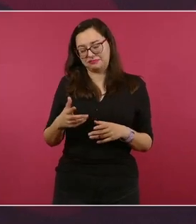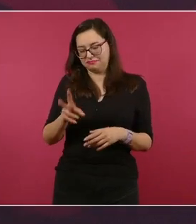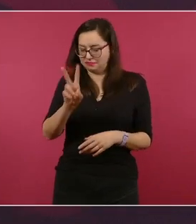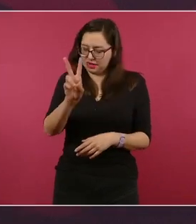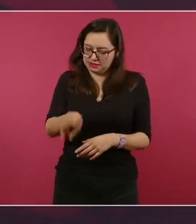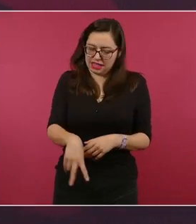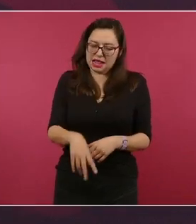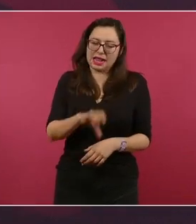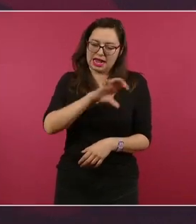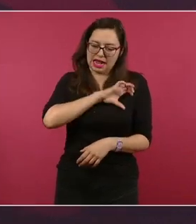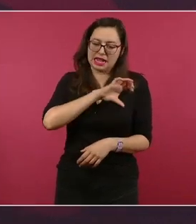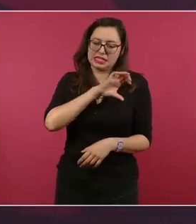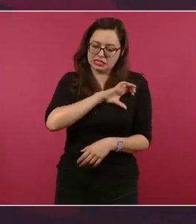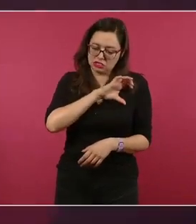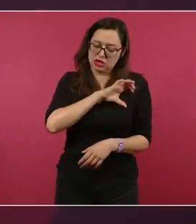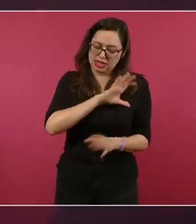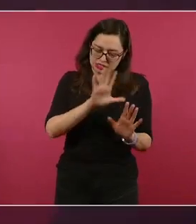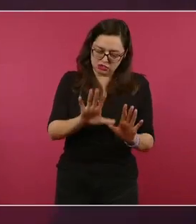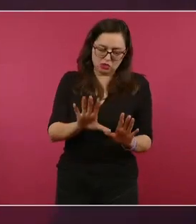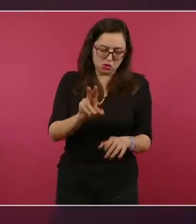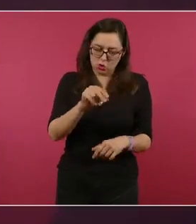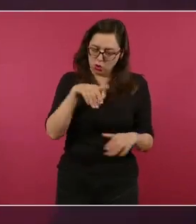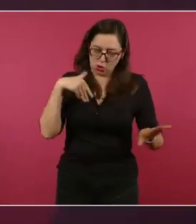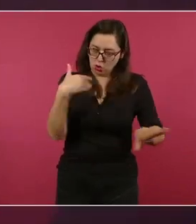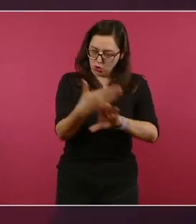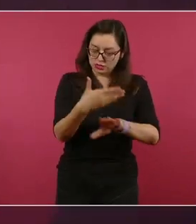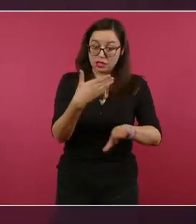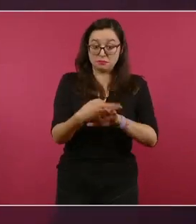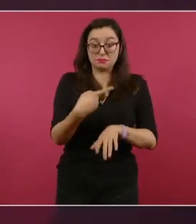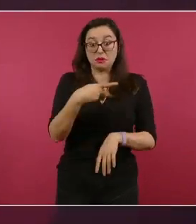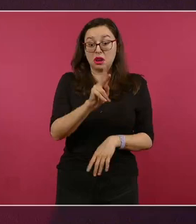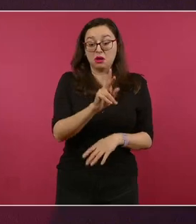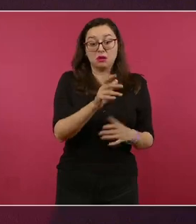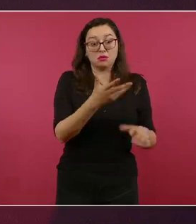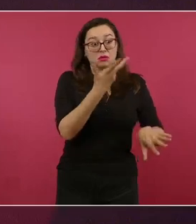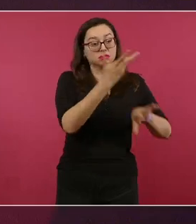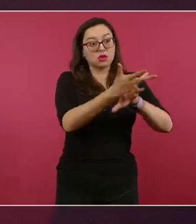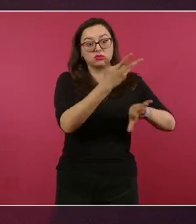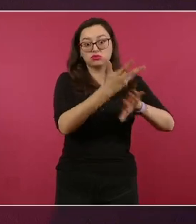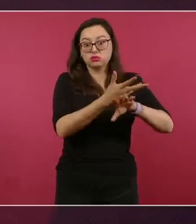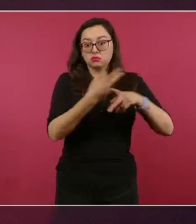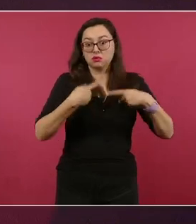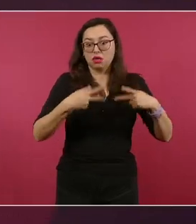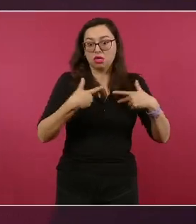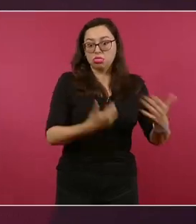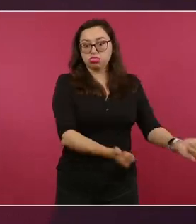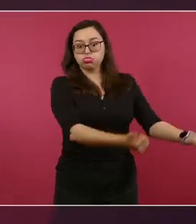fraterna, nos están invadiendo fraternalmente de estadounidenses